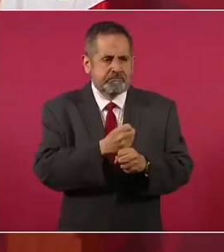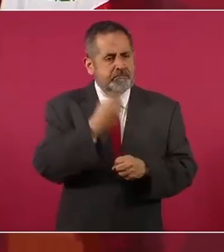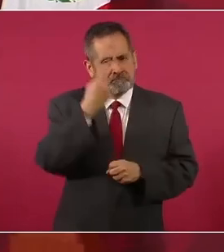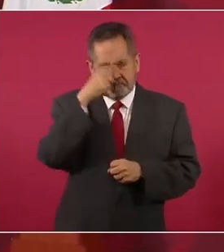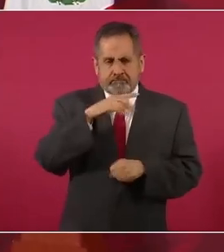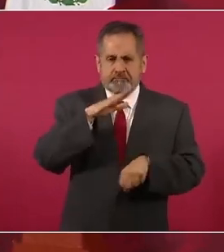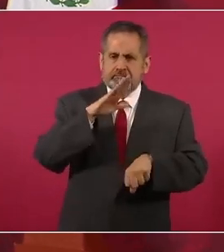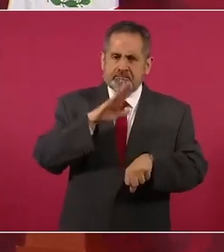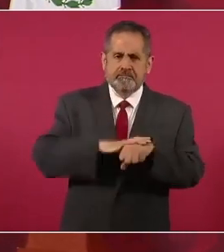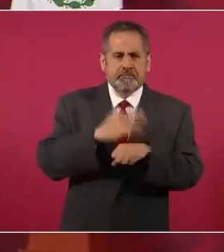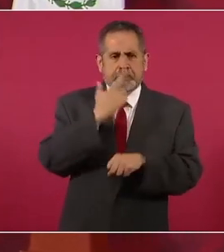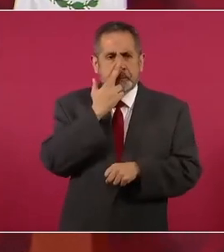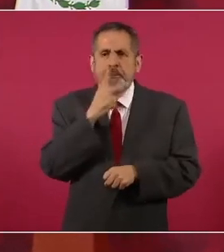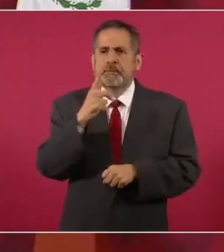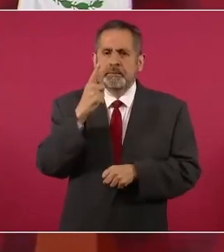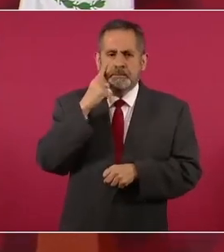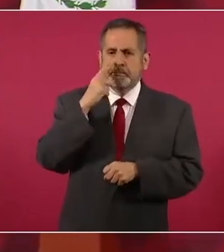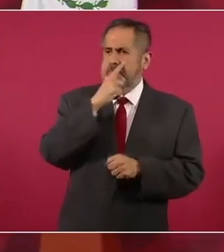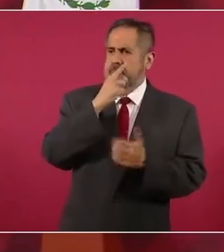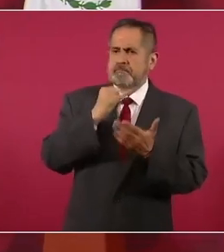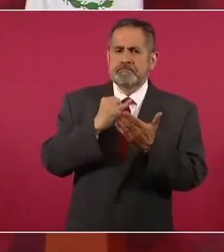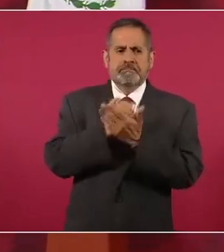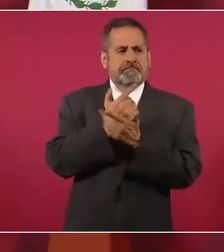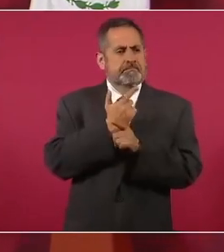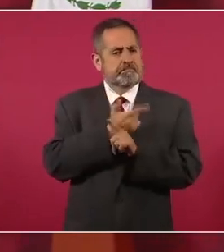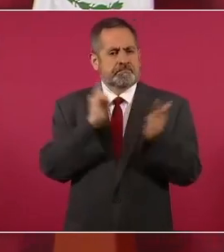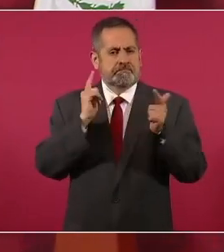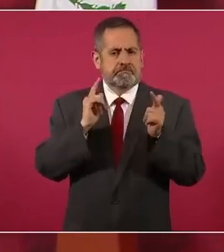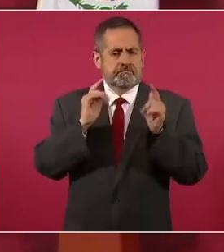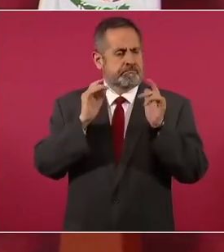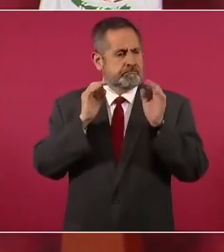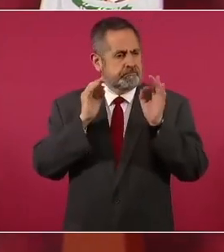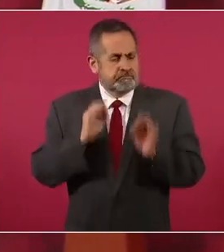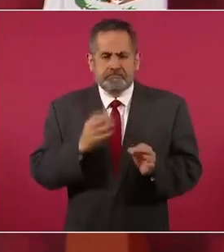democracia en nuestro país, protegerla,